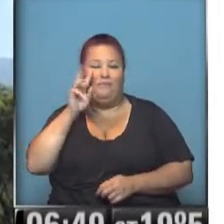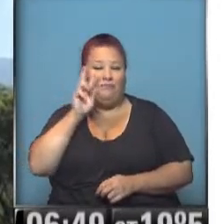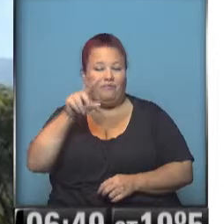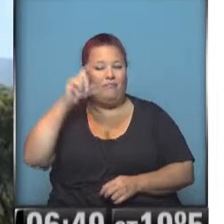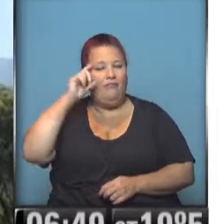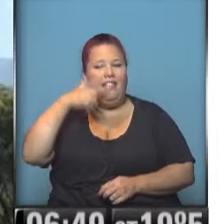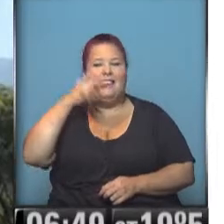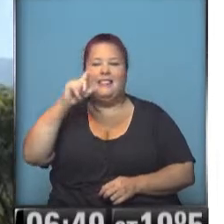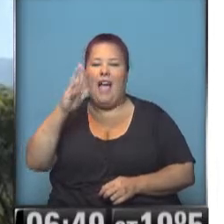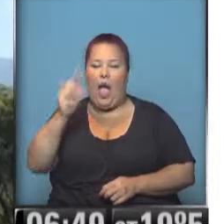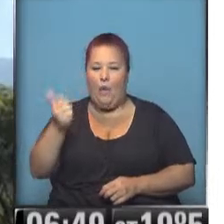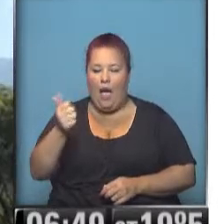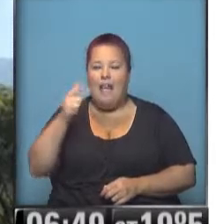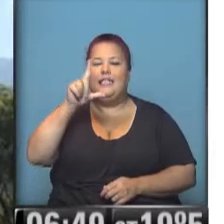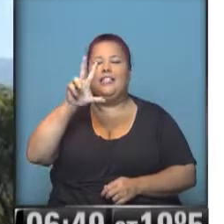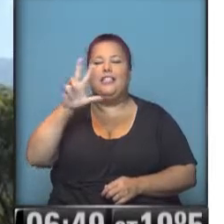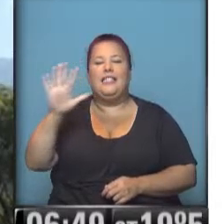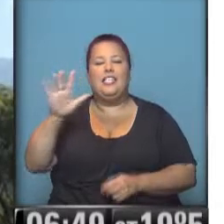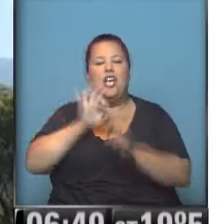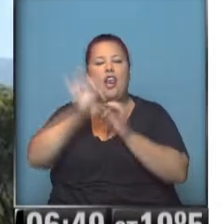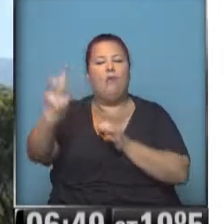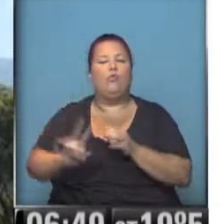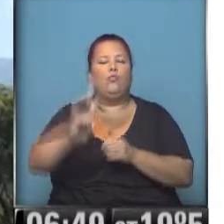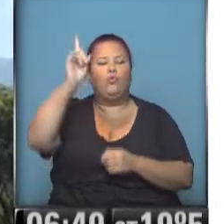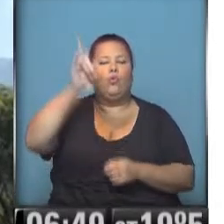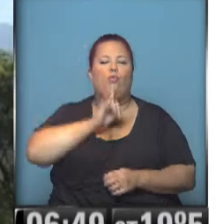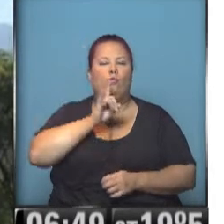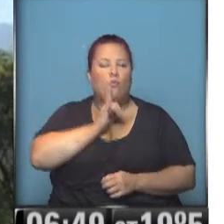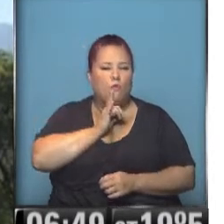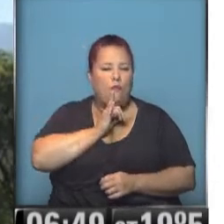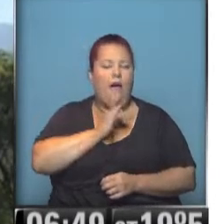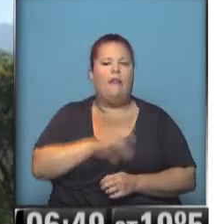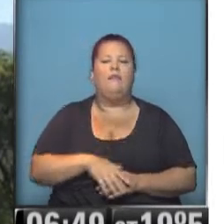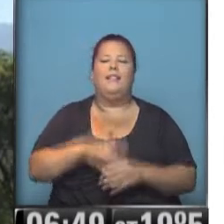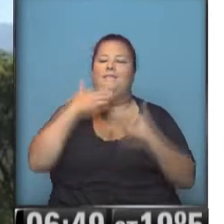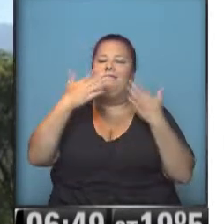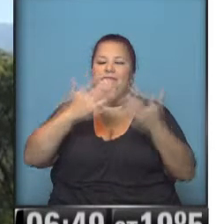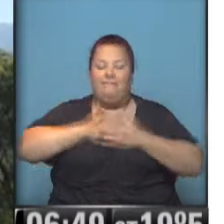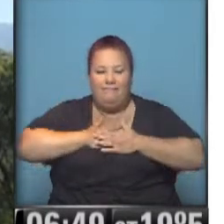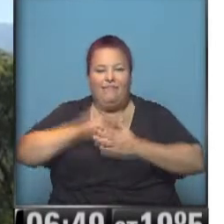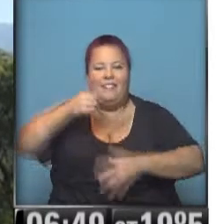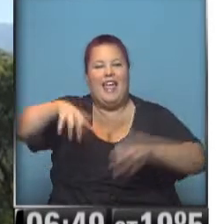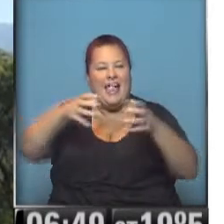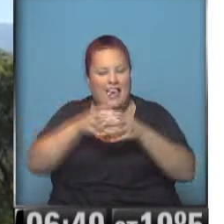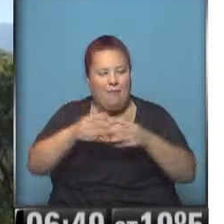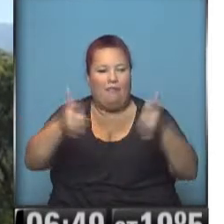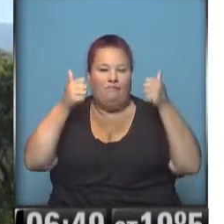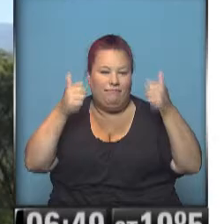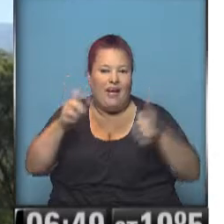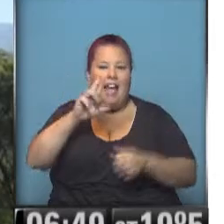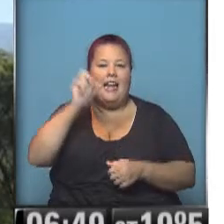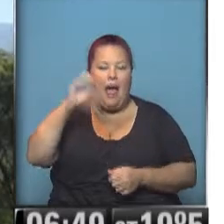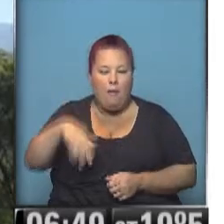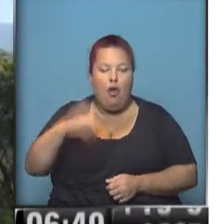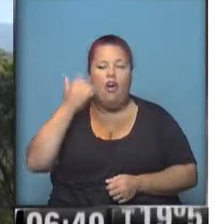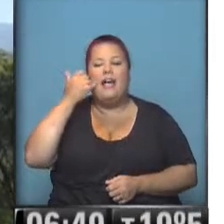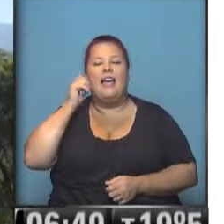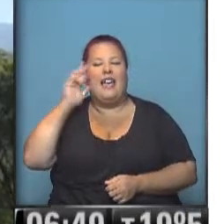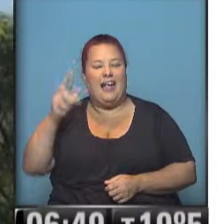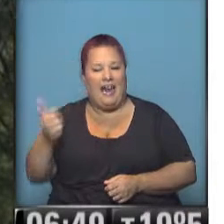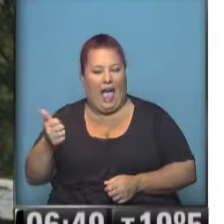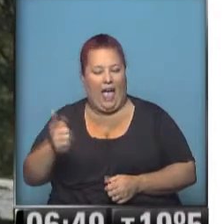es Escava, 135 kilómetros al sur de San Miguel. Te mandamos muchos cariños a vos y a todo tu equipo. Éxitos, Ramón y